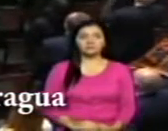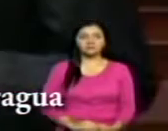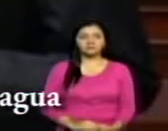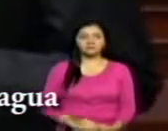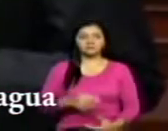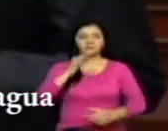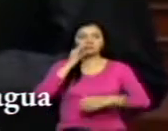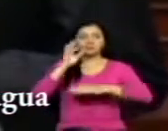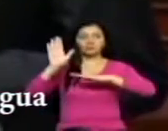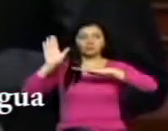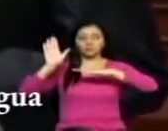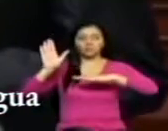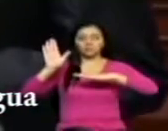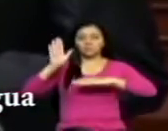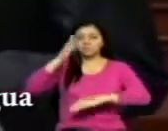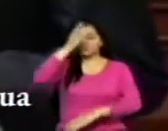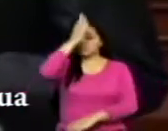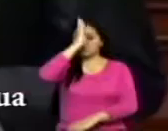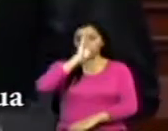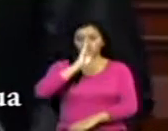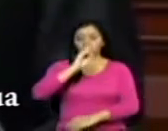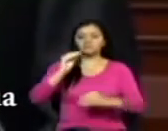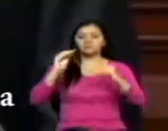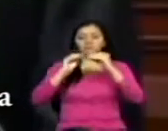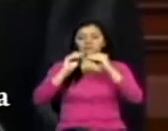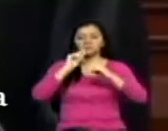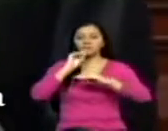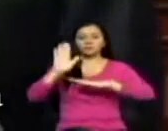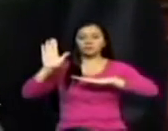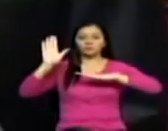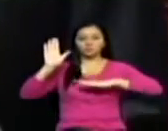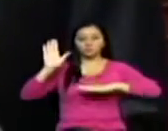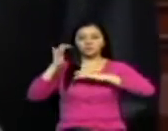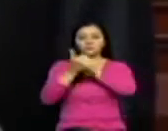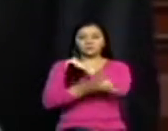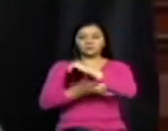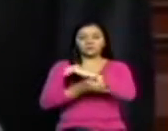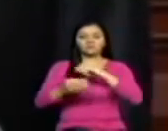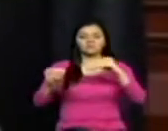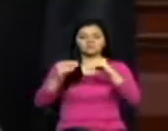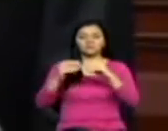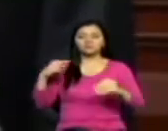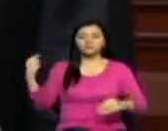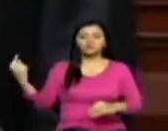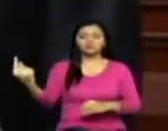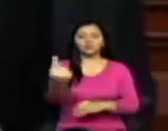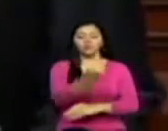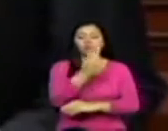juro por Dios, por la patria y por todos los peruanos,